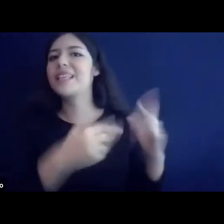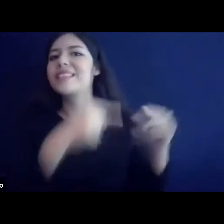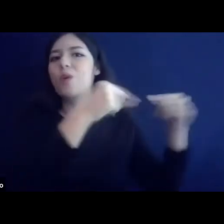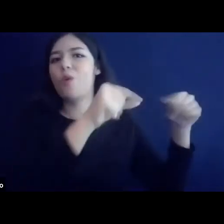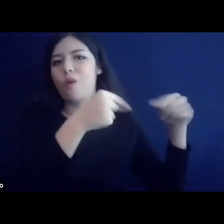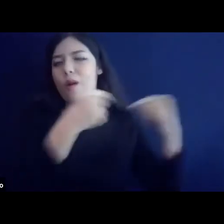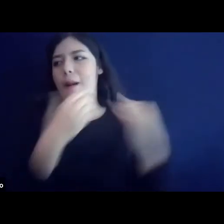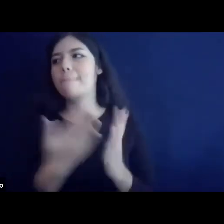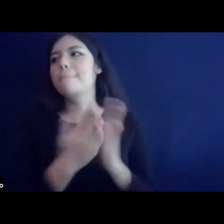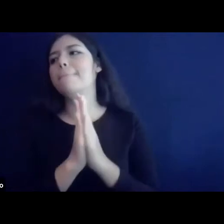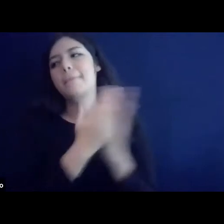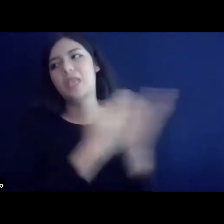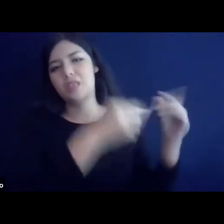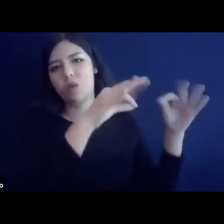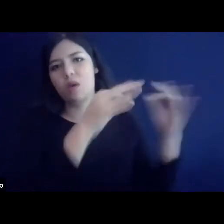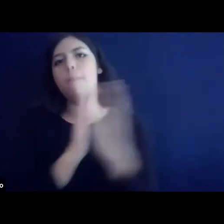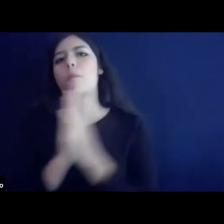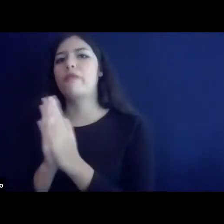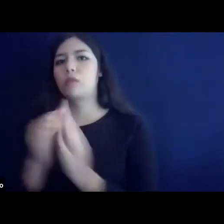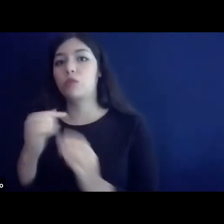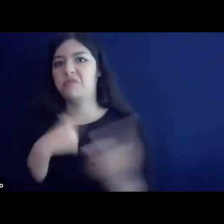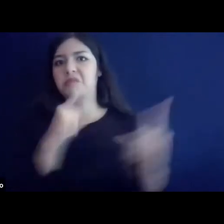ocupaba algo más, mandaba a algún alumno.